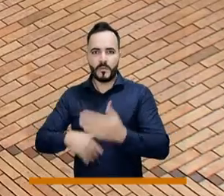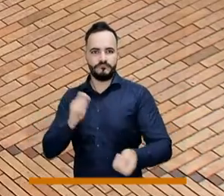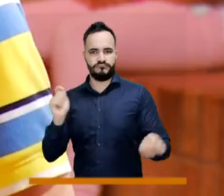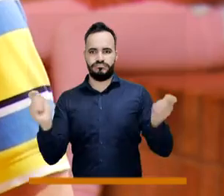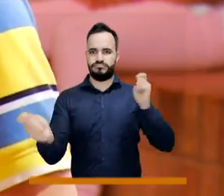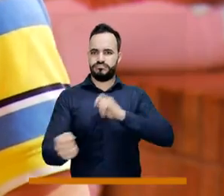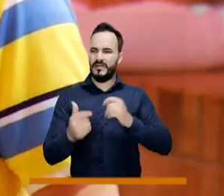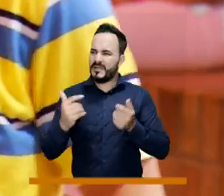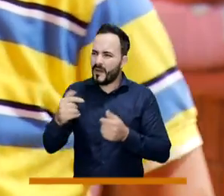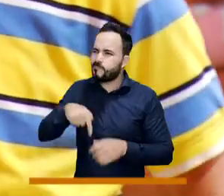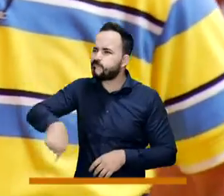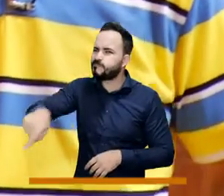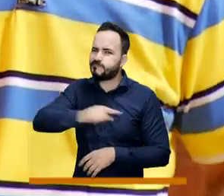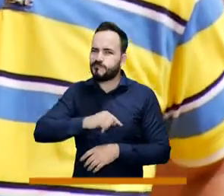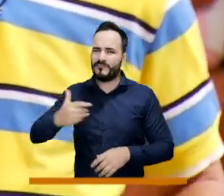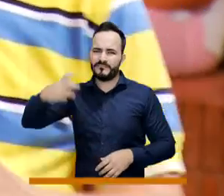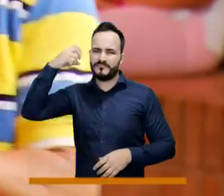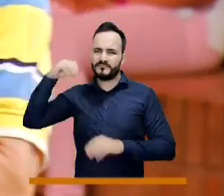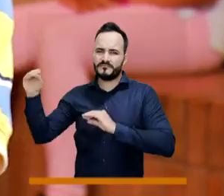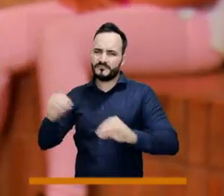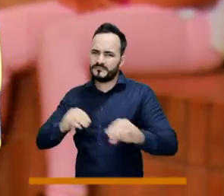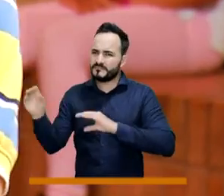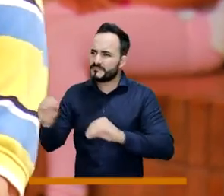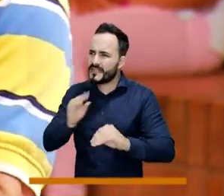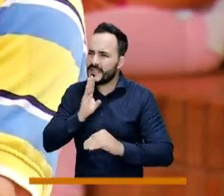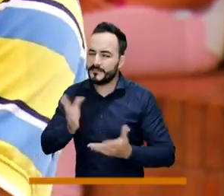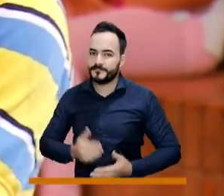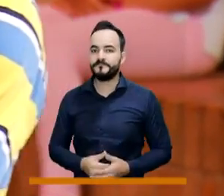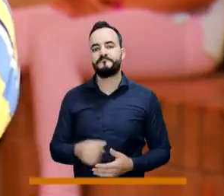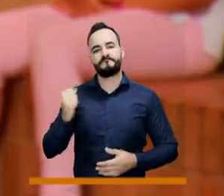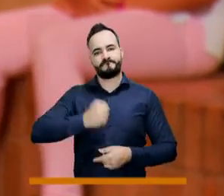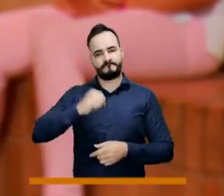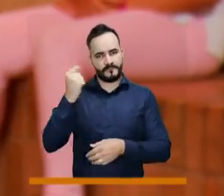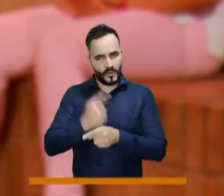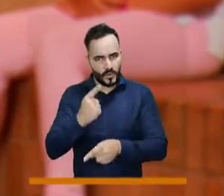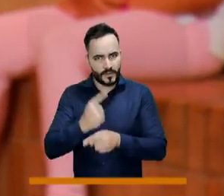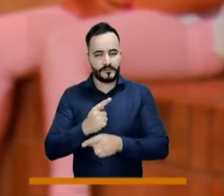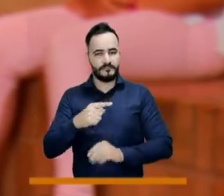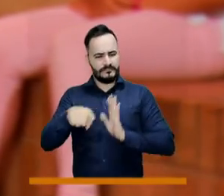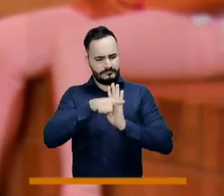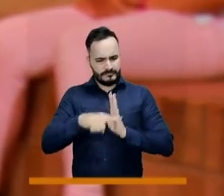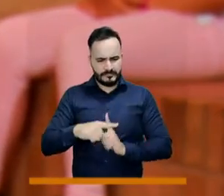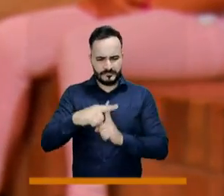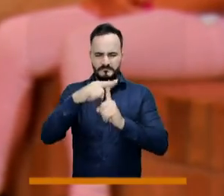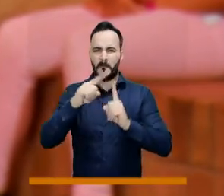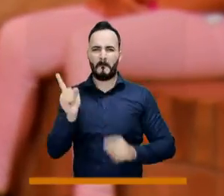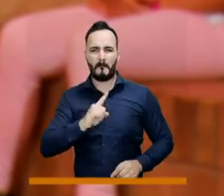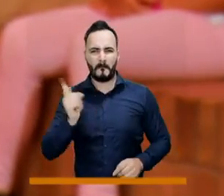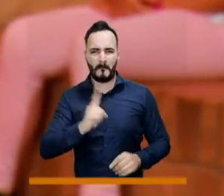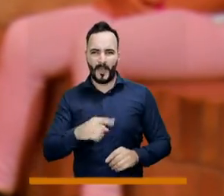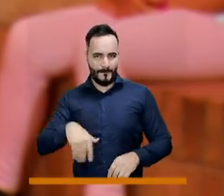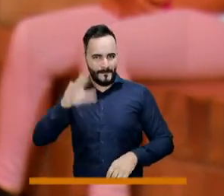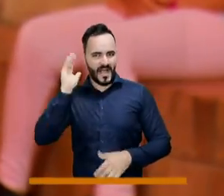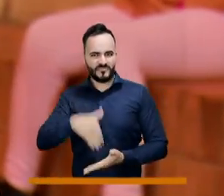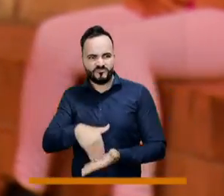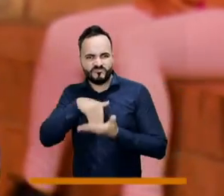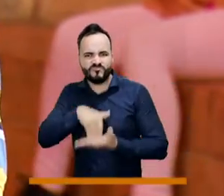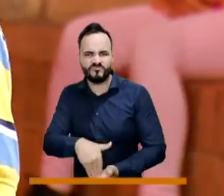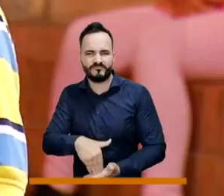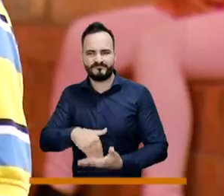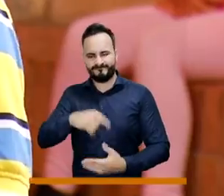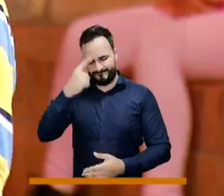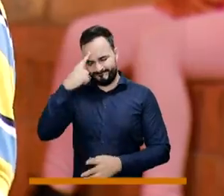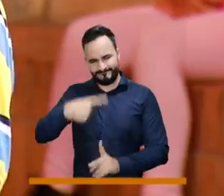que conforman ese territorio. Exactamente, y aquí lo que siempre ha existido no es resiliencia, aquí lo que ha existido es